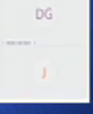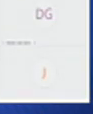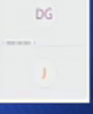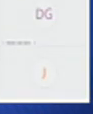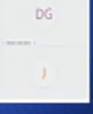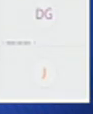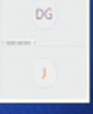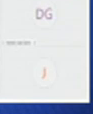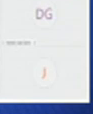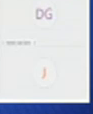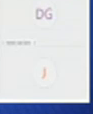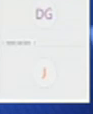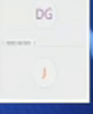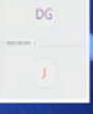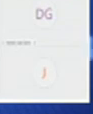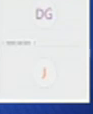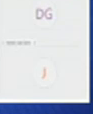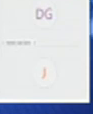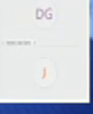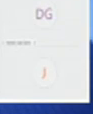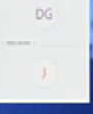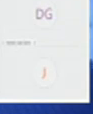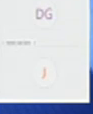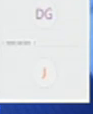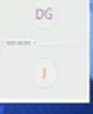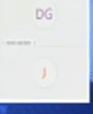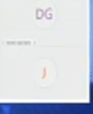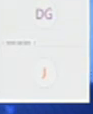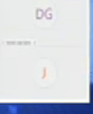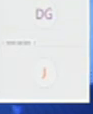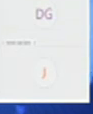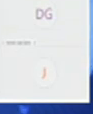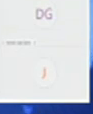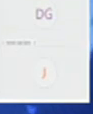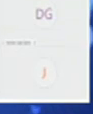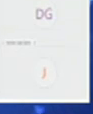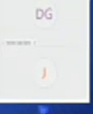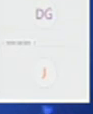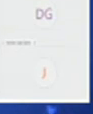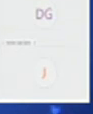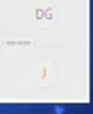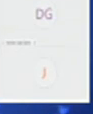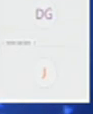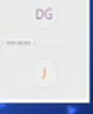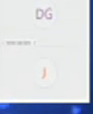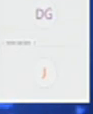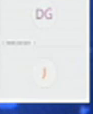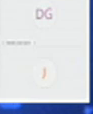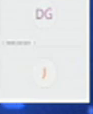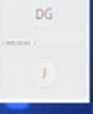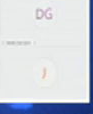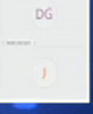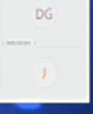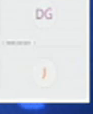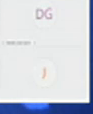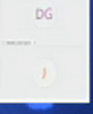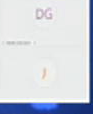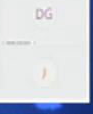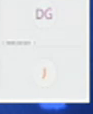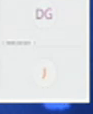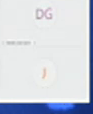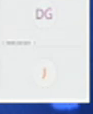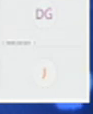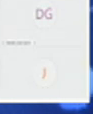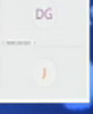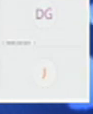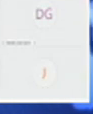manifestaciones permitió la tercera alternancia en apenas cuatro elecciones en lo que va del siglo a la presidencia de la